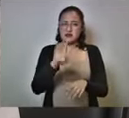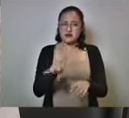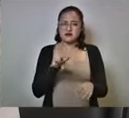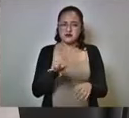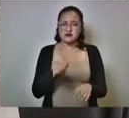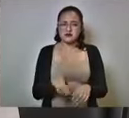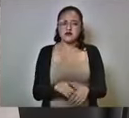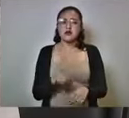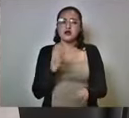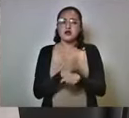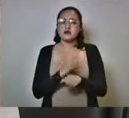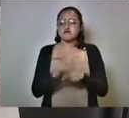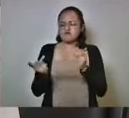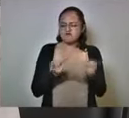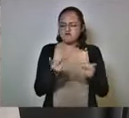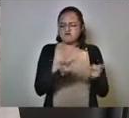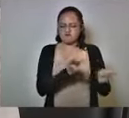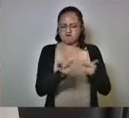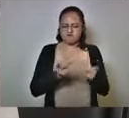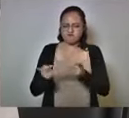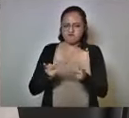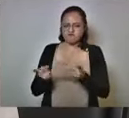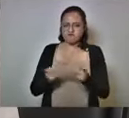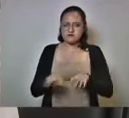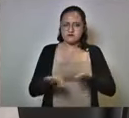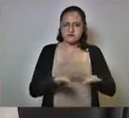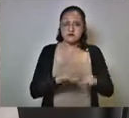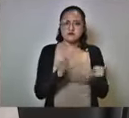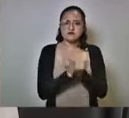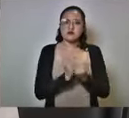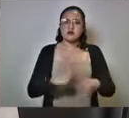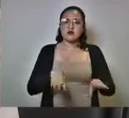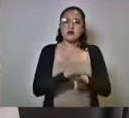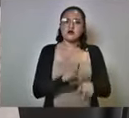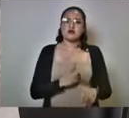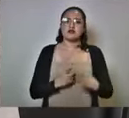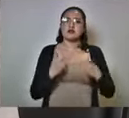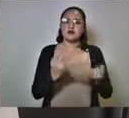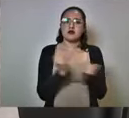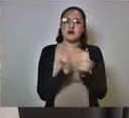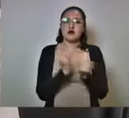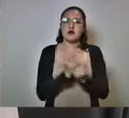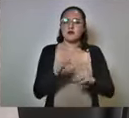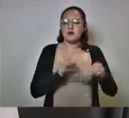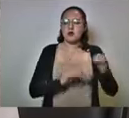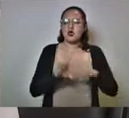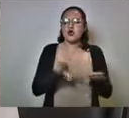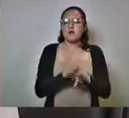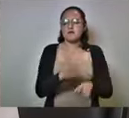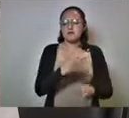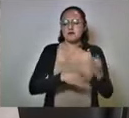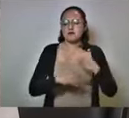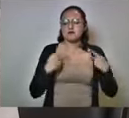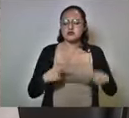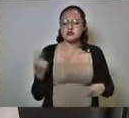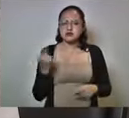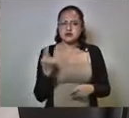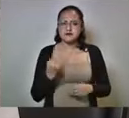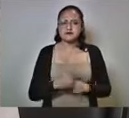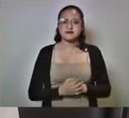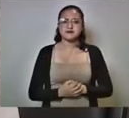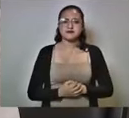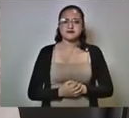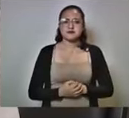está preparándose, ha estado preparándose para esto y está tratando de dar los mejores manejos a toda la población que lo